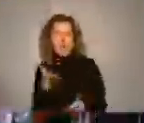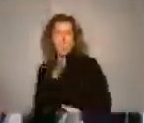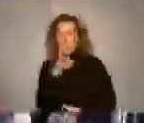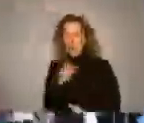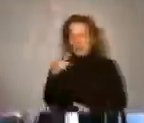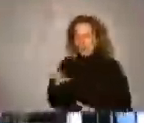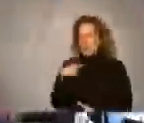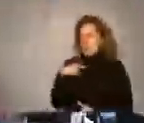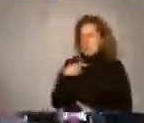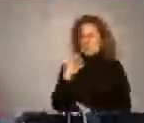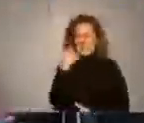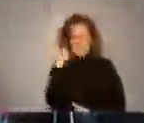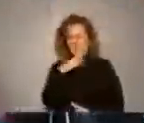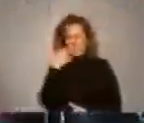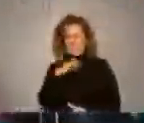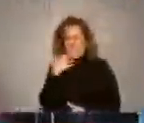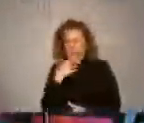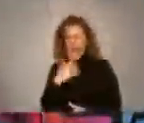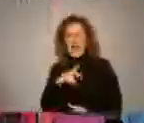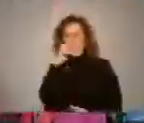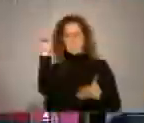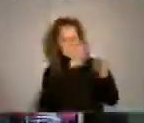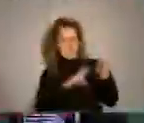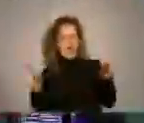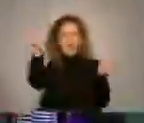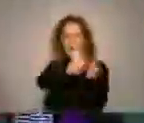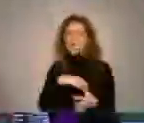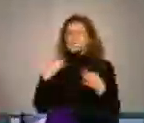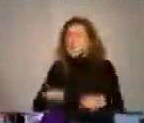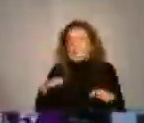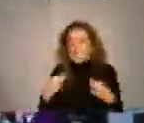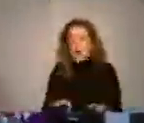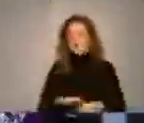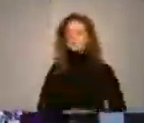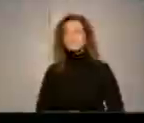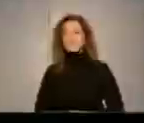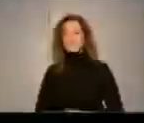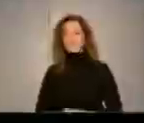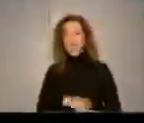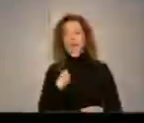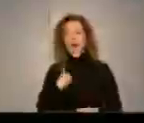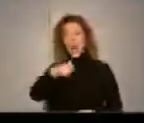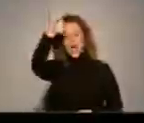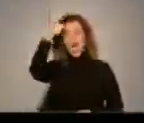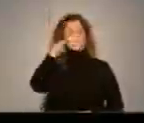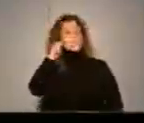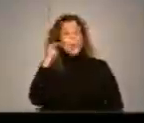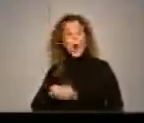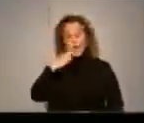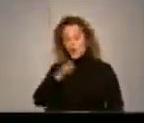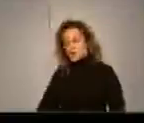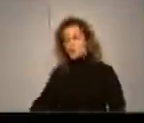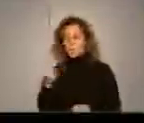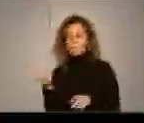es un bicho raro que está por catalogar normal. Las mujeres y los niños se dice que